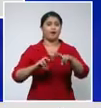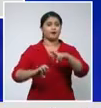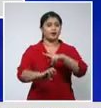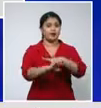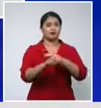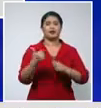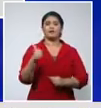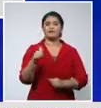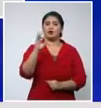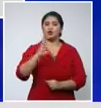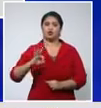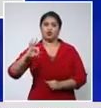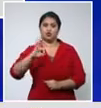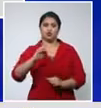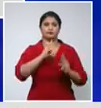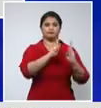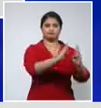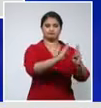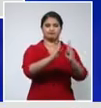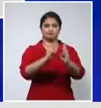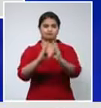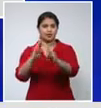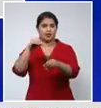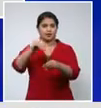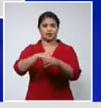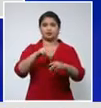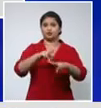concentra la incidencia del